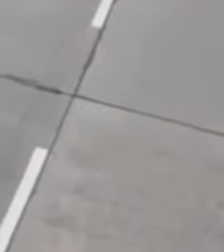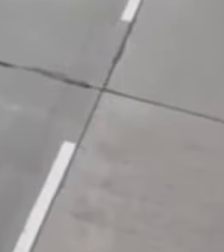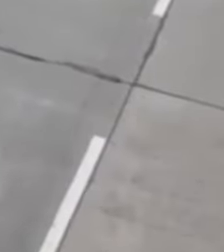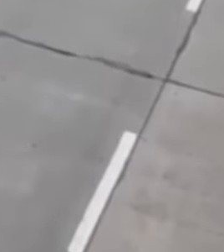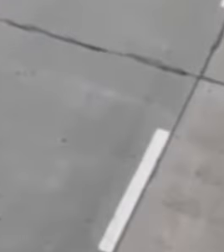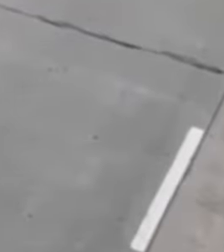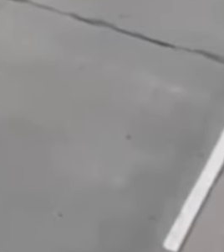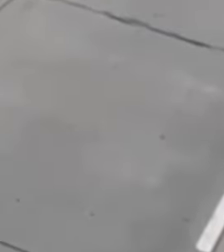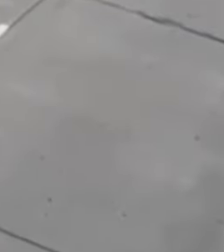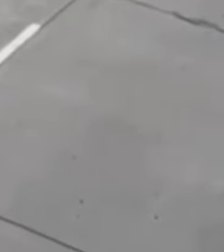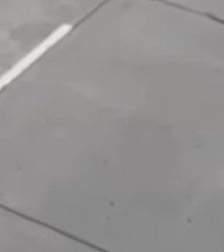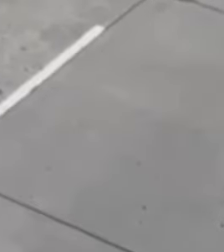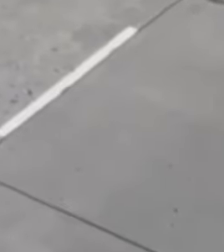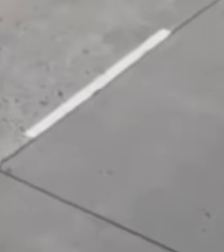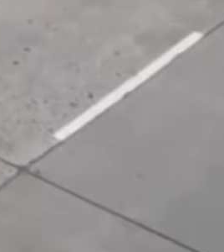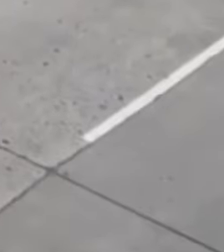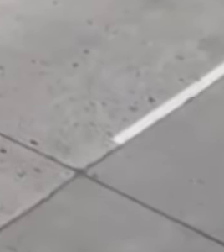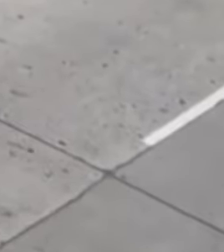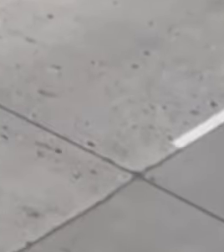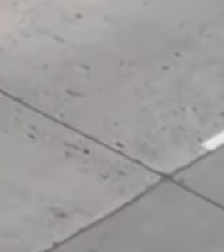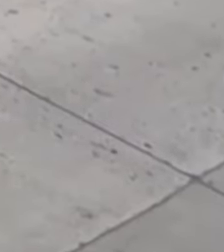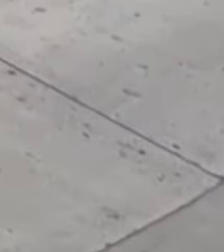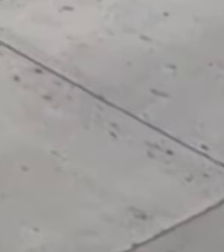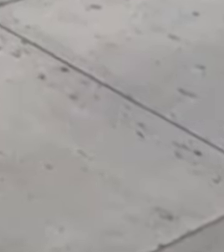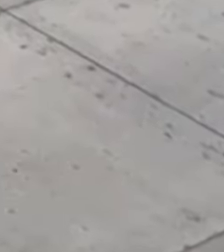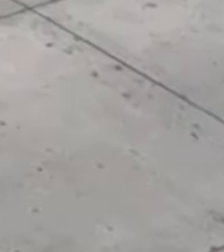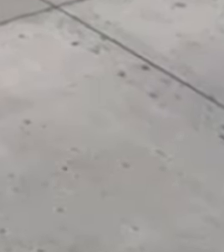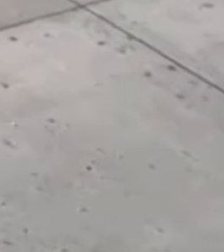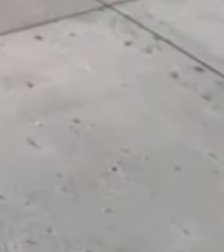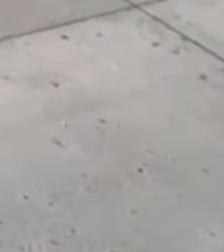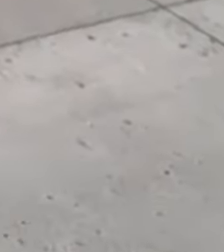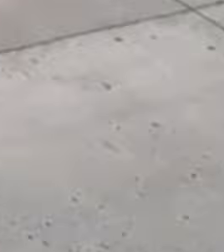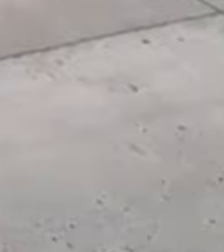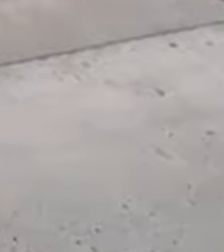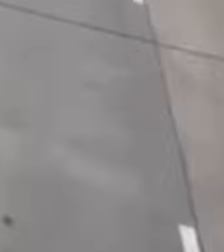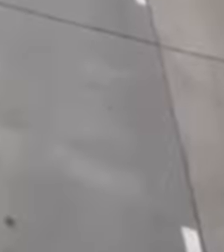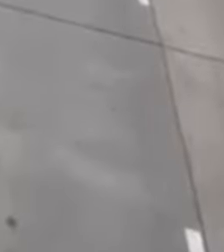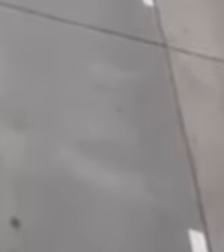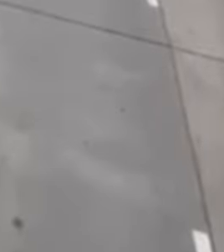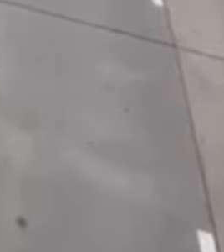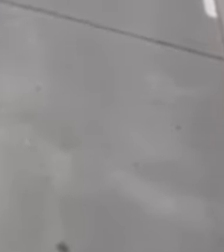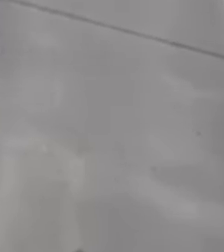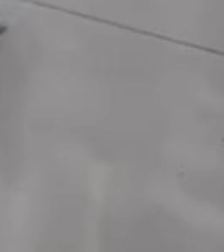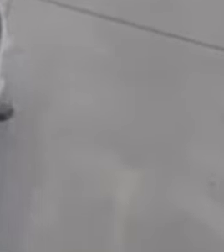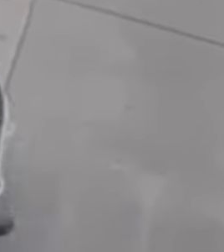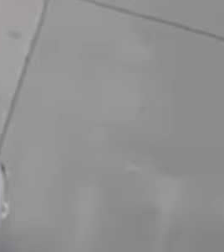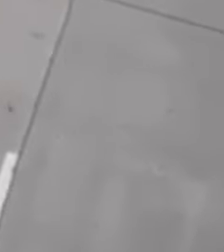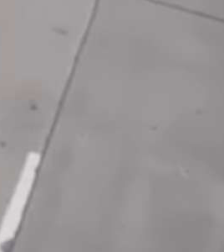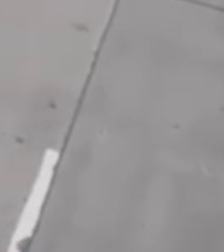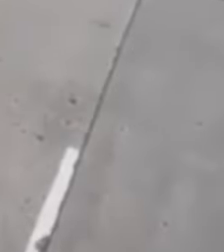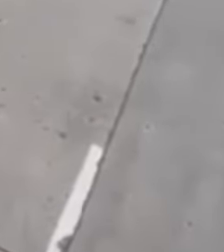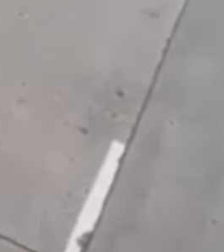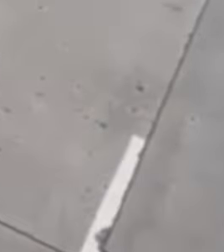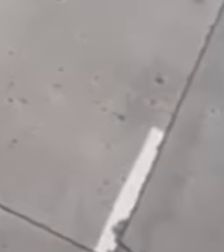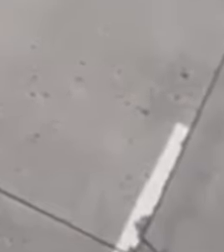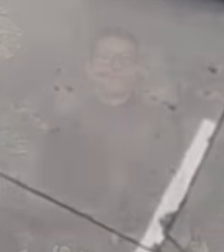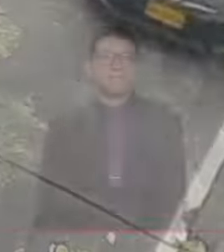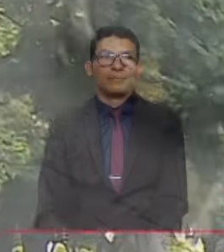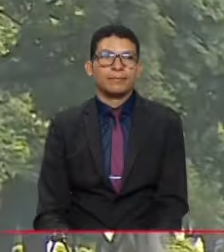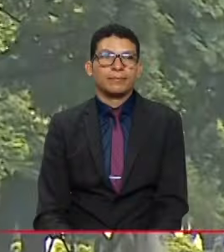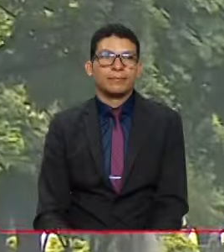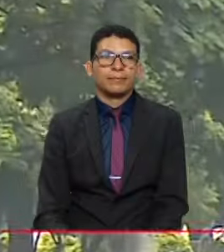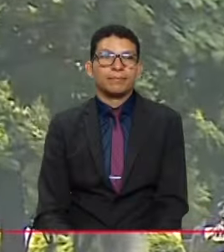Es decir, no era un problema de contratista, sino de la póliza que exigía ese plan de movilidad, digamos. Son los requisitos necesarios,